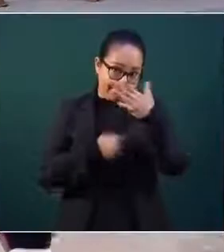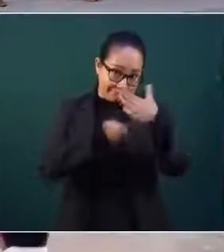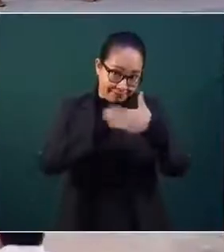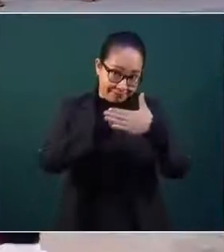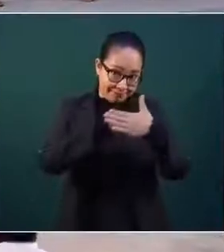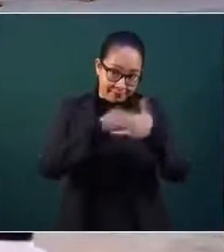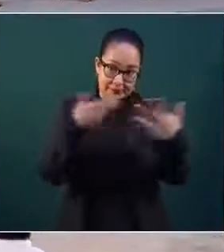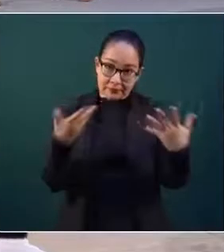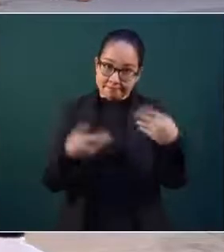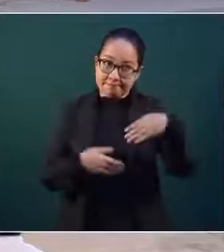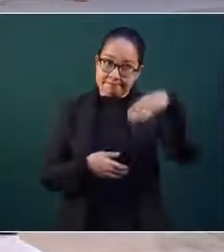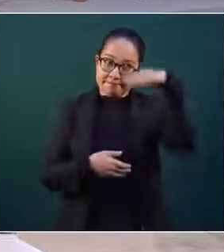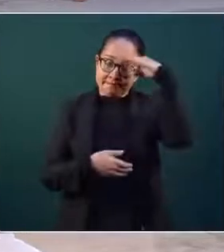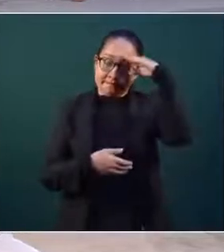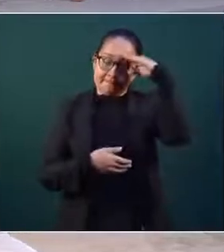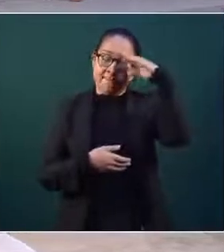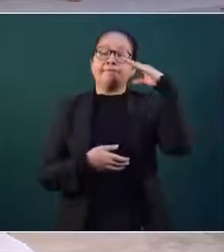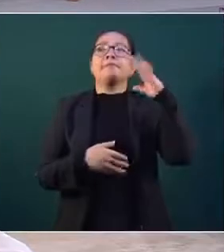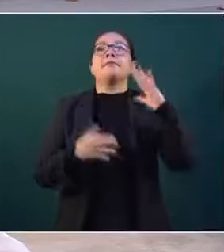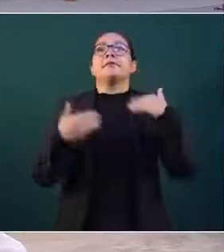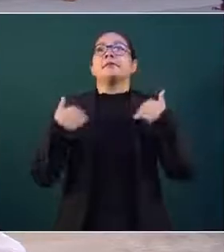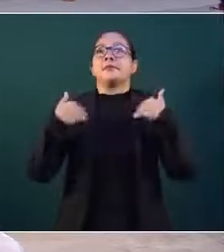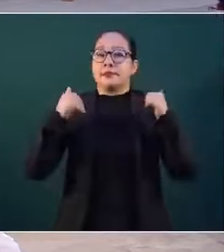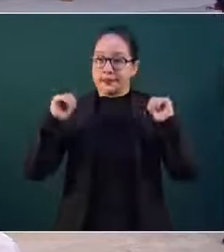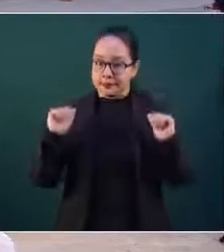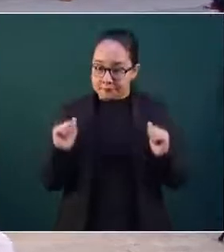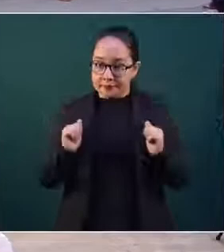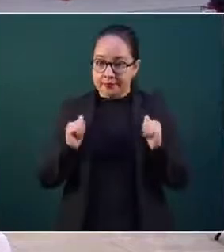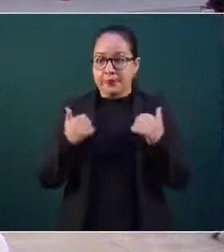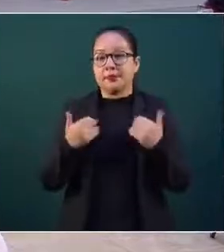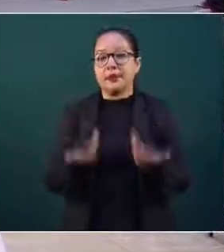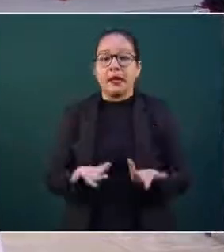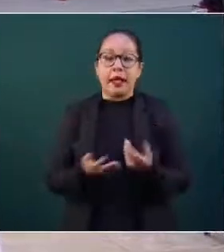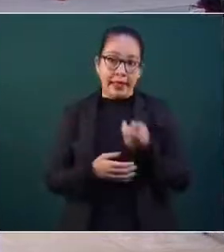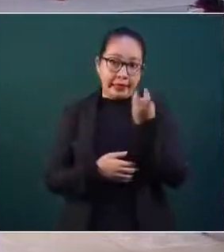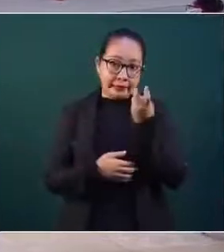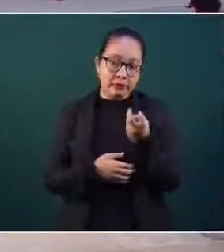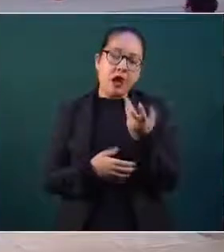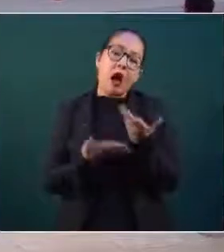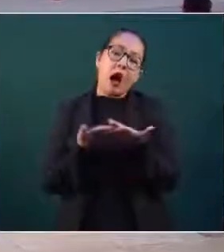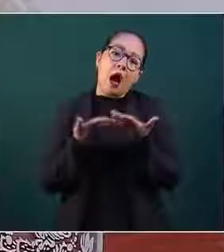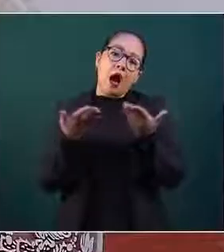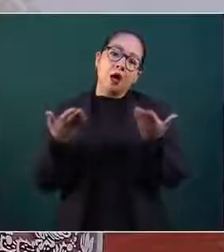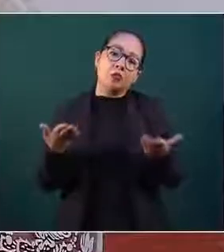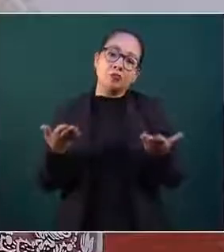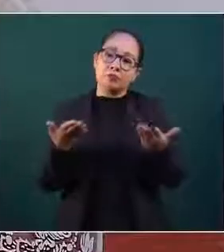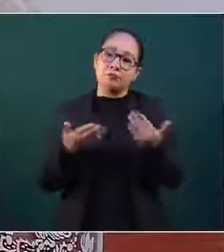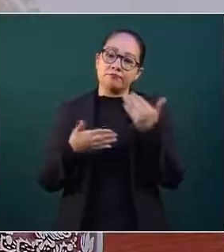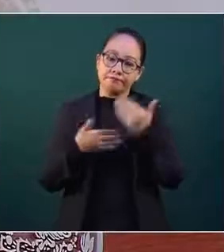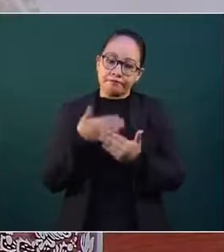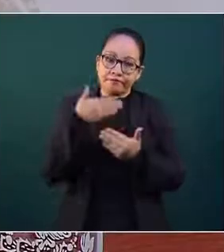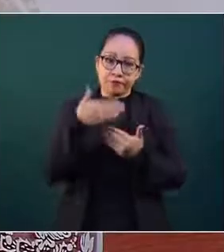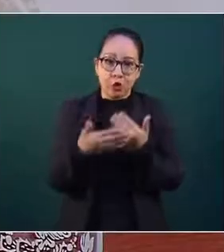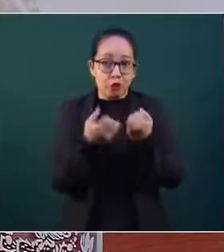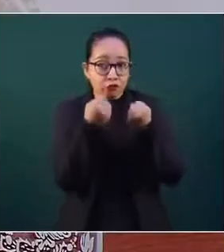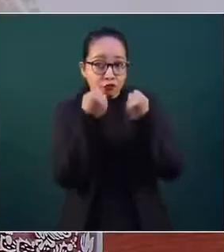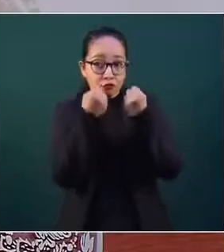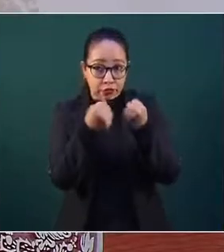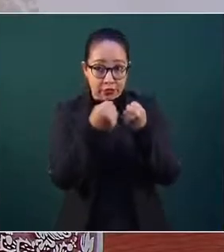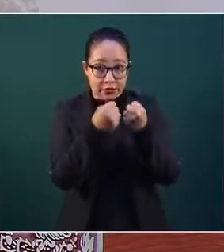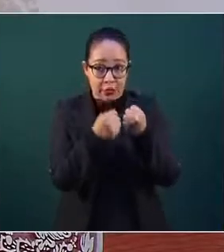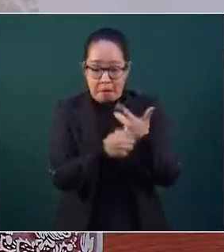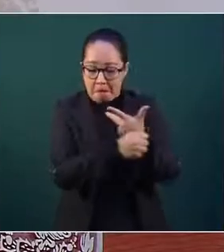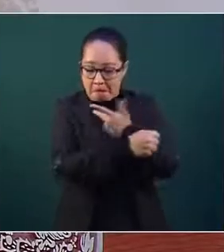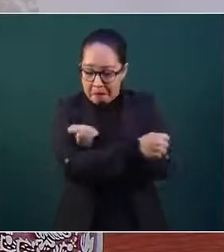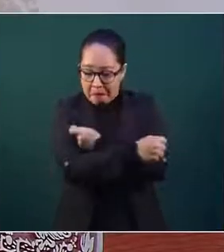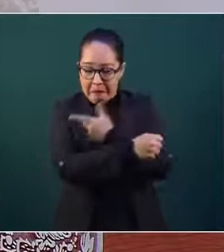cuenta, y por eso estamos vacunando más que nunca.